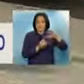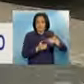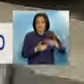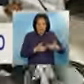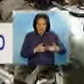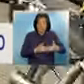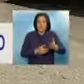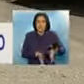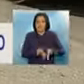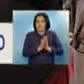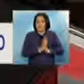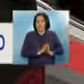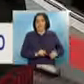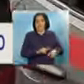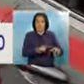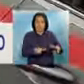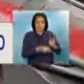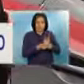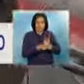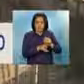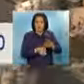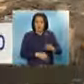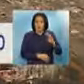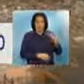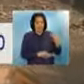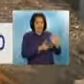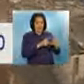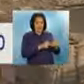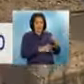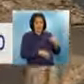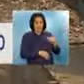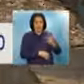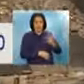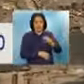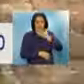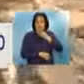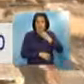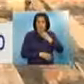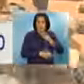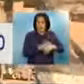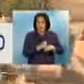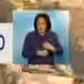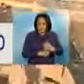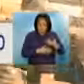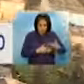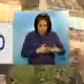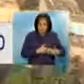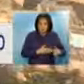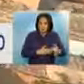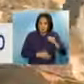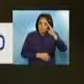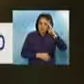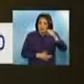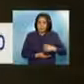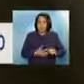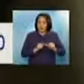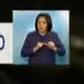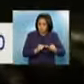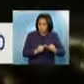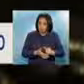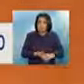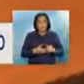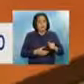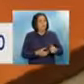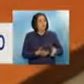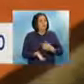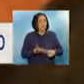emergencia en el primer puerto, que empezó el 4 de diciembre del año pasado. Con esta prórroga, la policía busca continuar con su